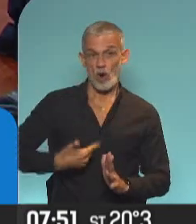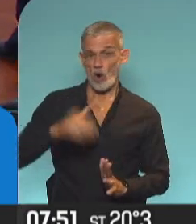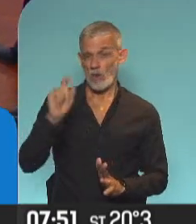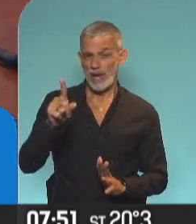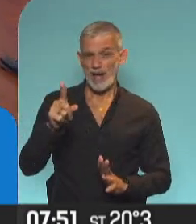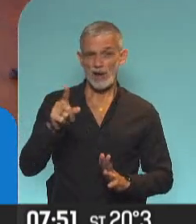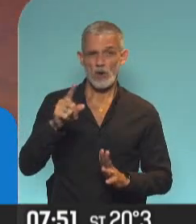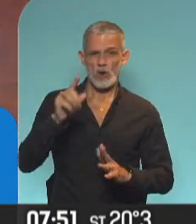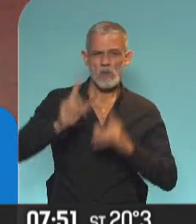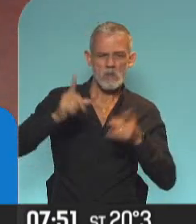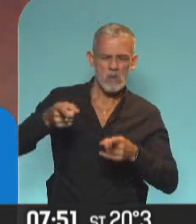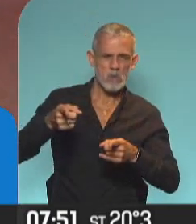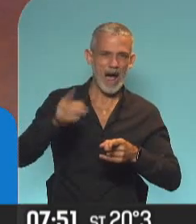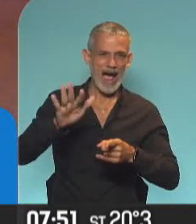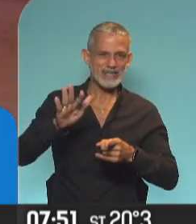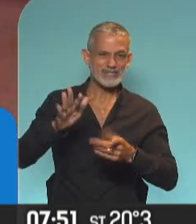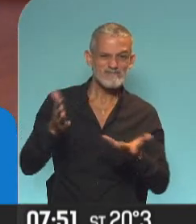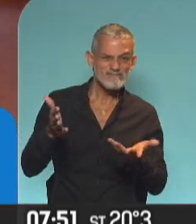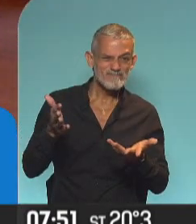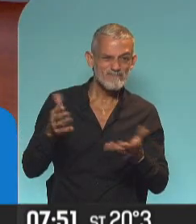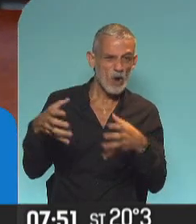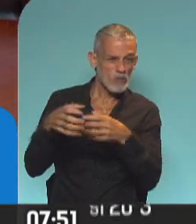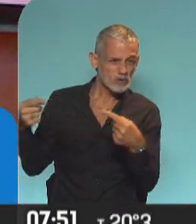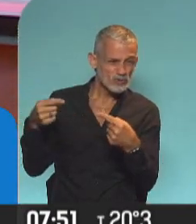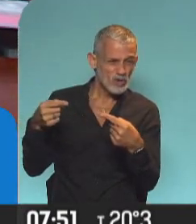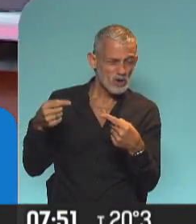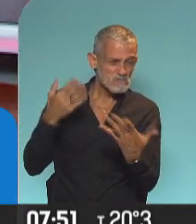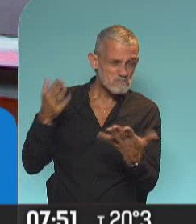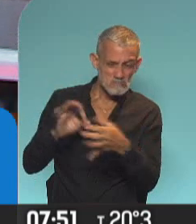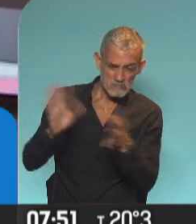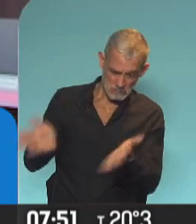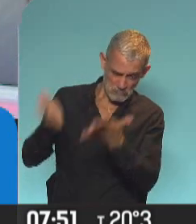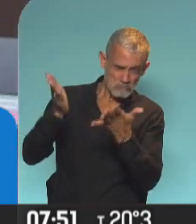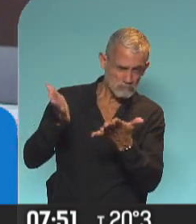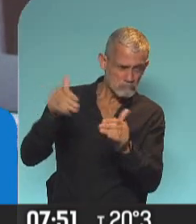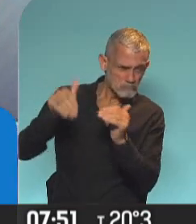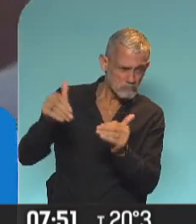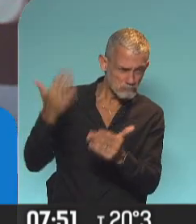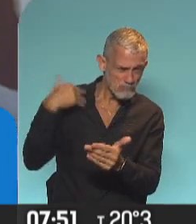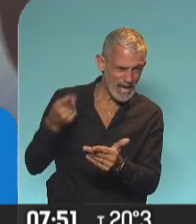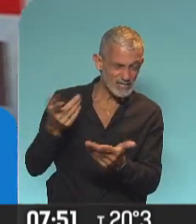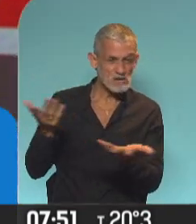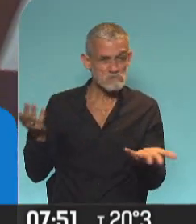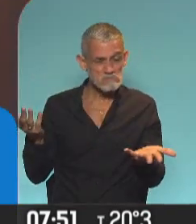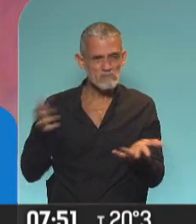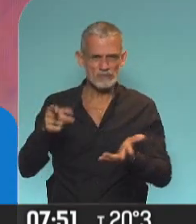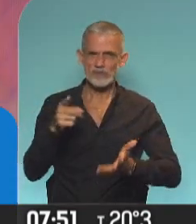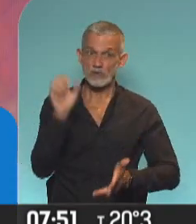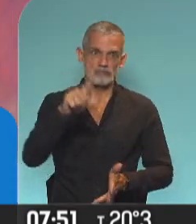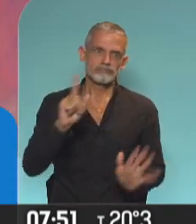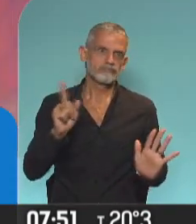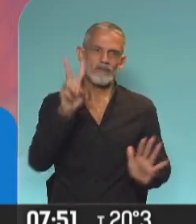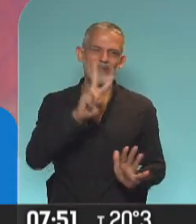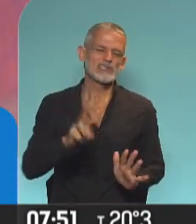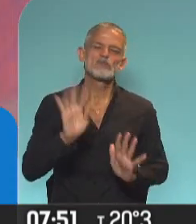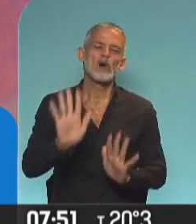gobierno dictatorial no se permitiría que la oposición haga libremente esto que ha hecho ayer. ¿No? Esa es una de las características de